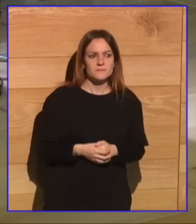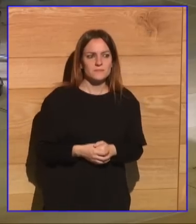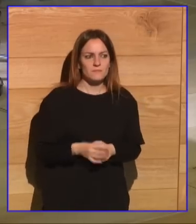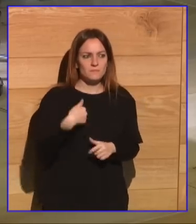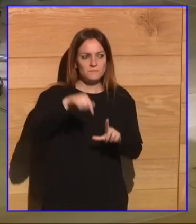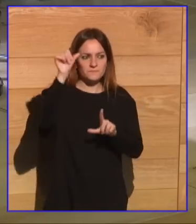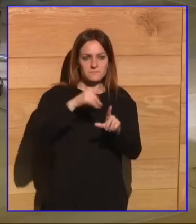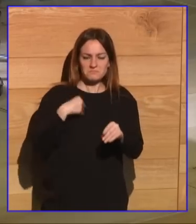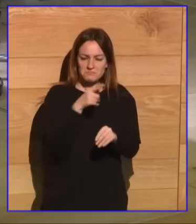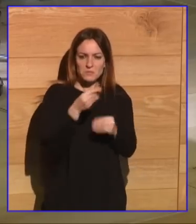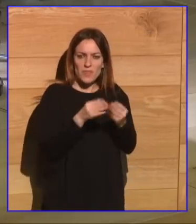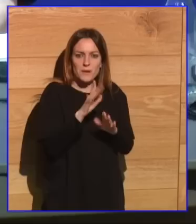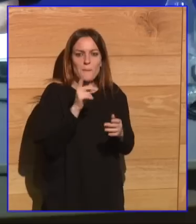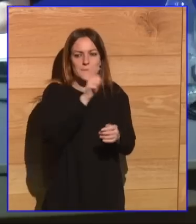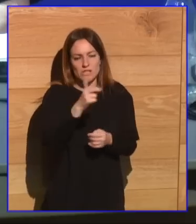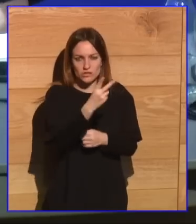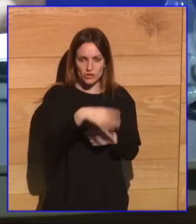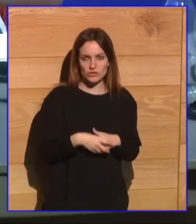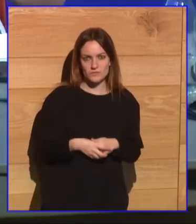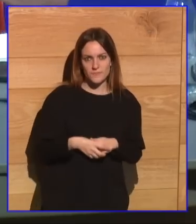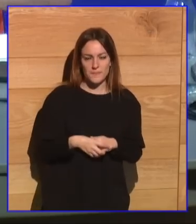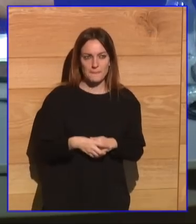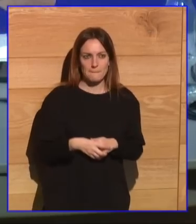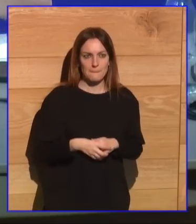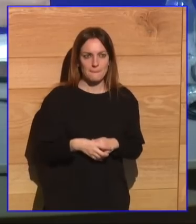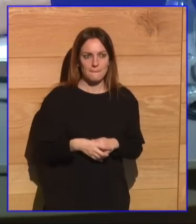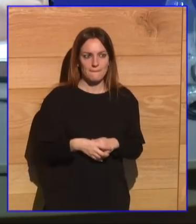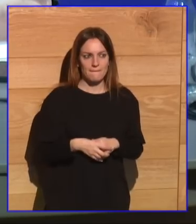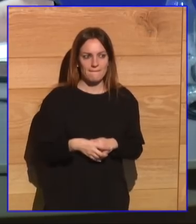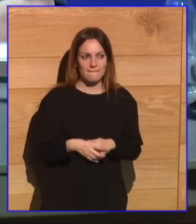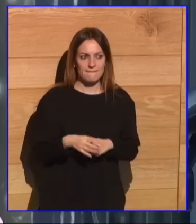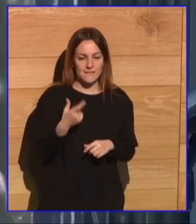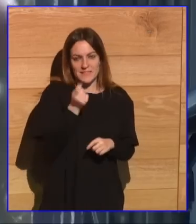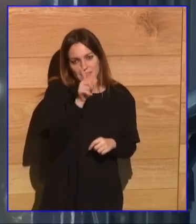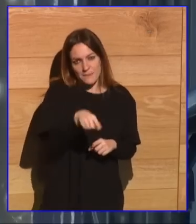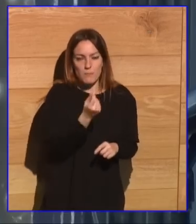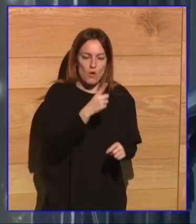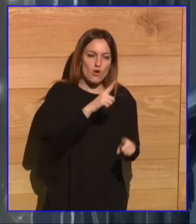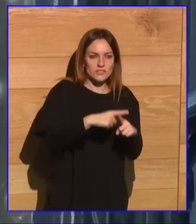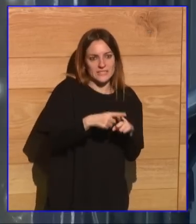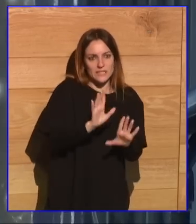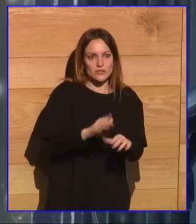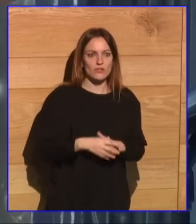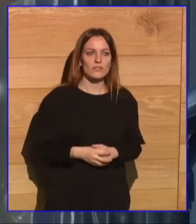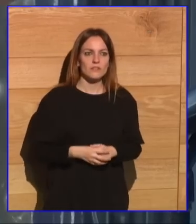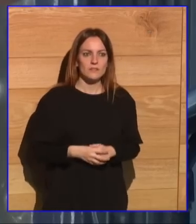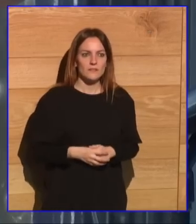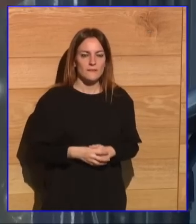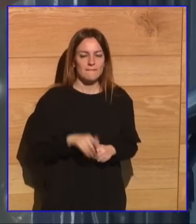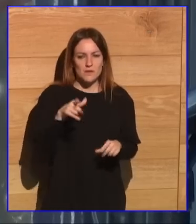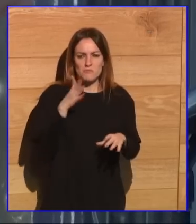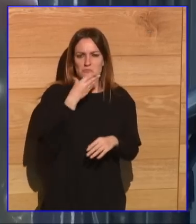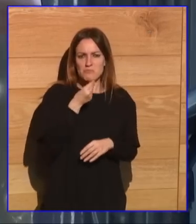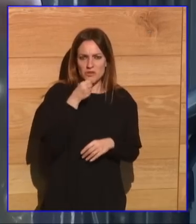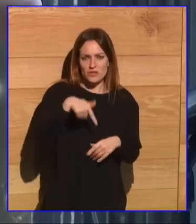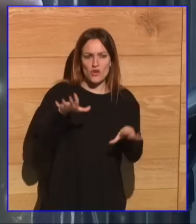pero con 2 personas. Aparte de que la noche de... Que hubiera un poquito de sexo, claro. Lo bonito que es que la noche Parker